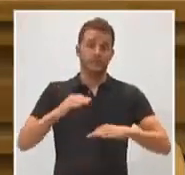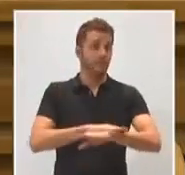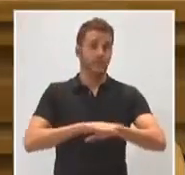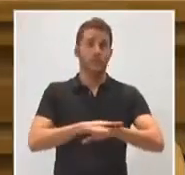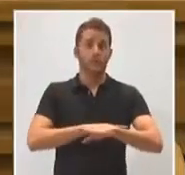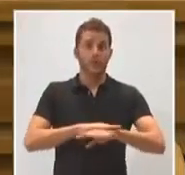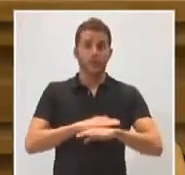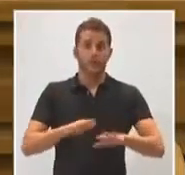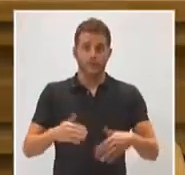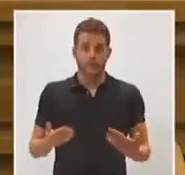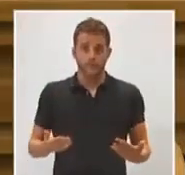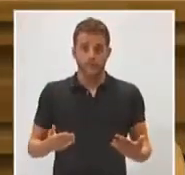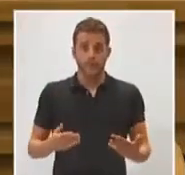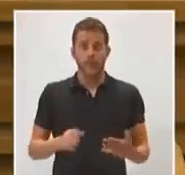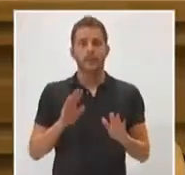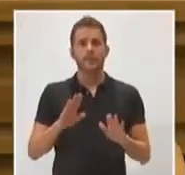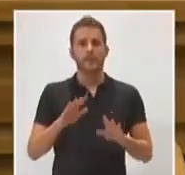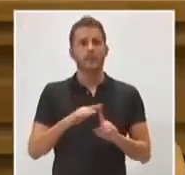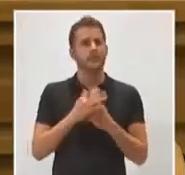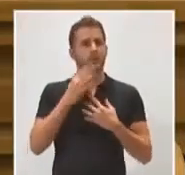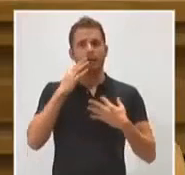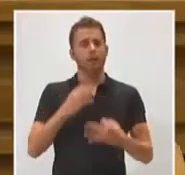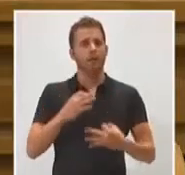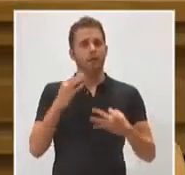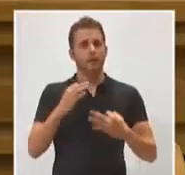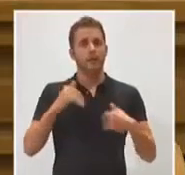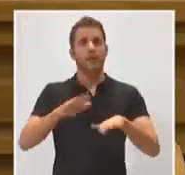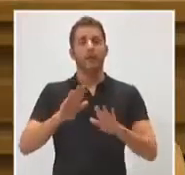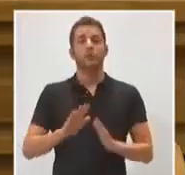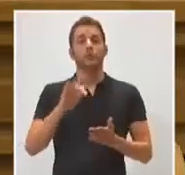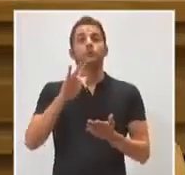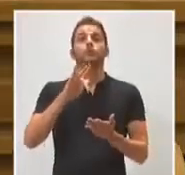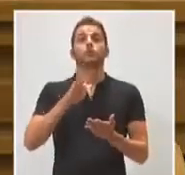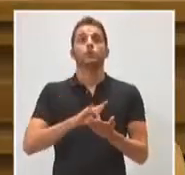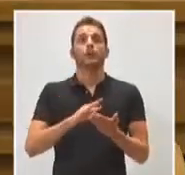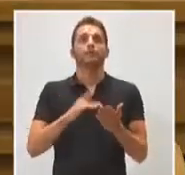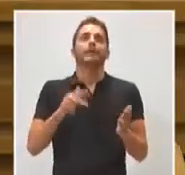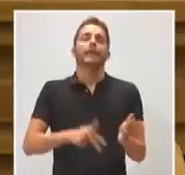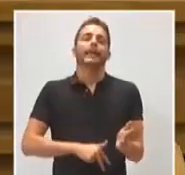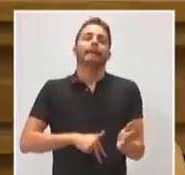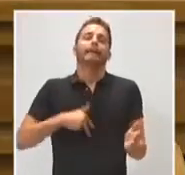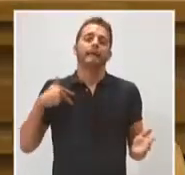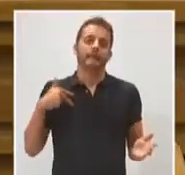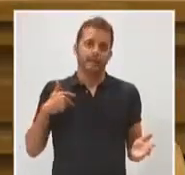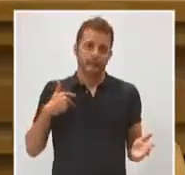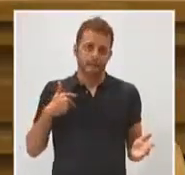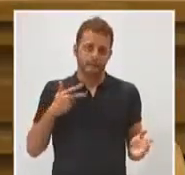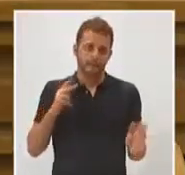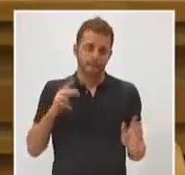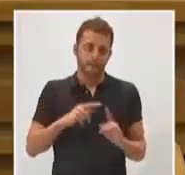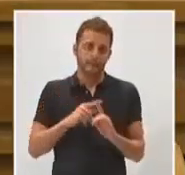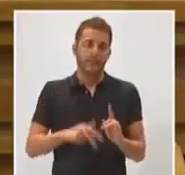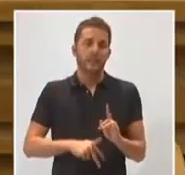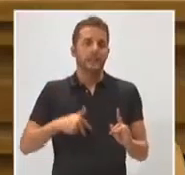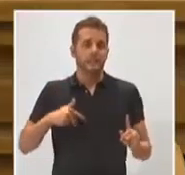pero la realidad es que aún estando en general en general en una